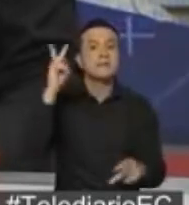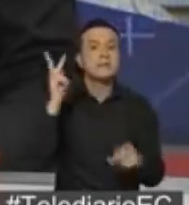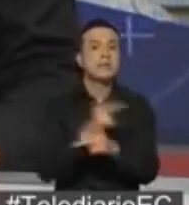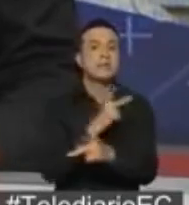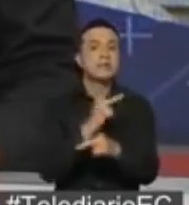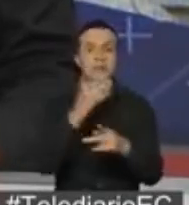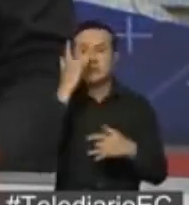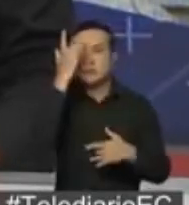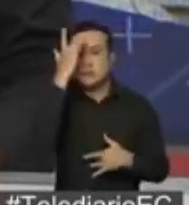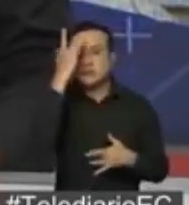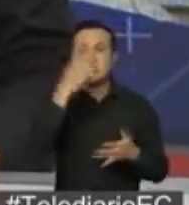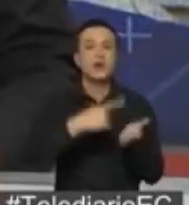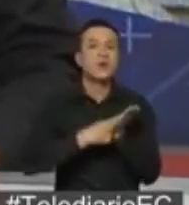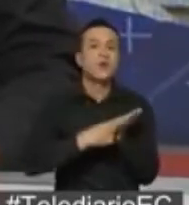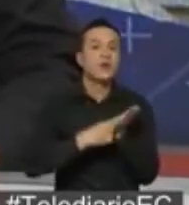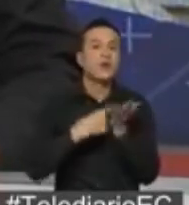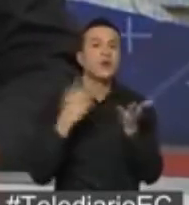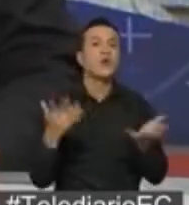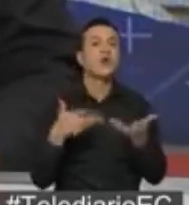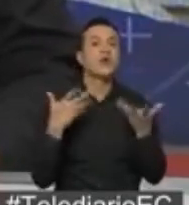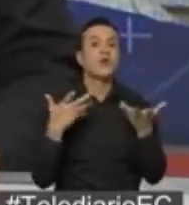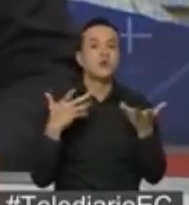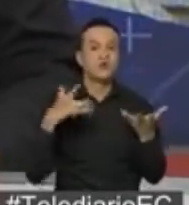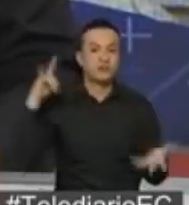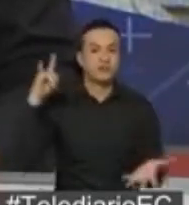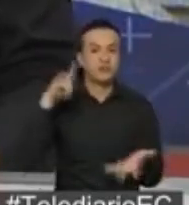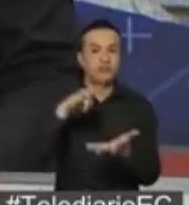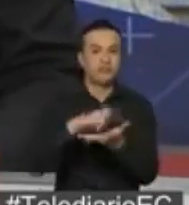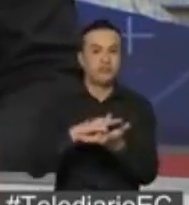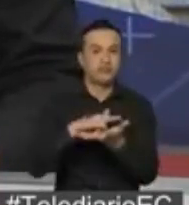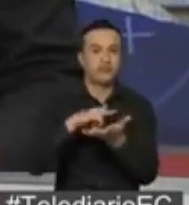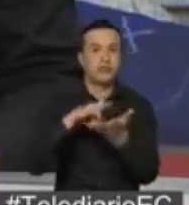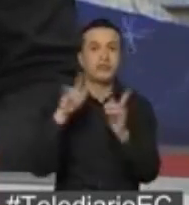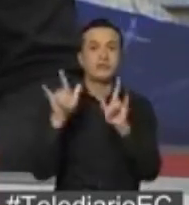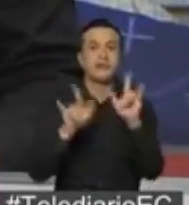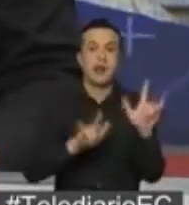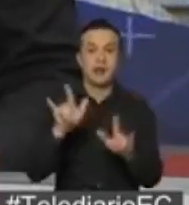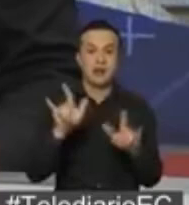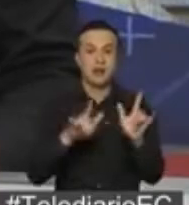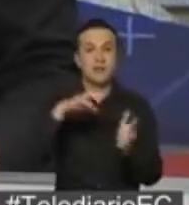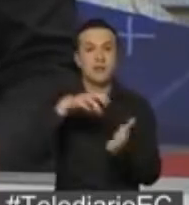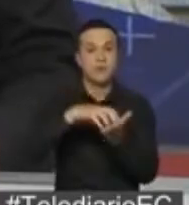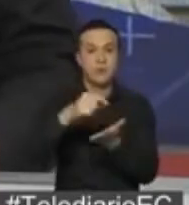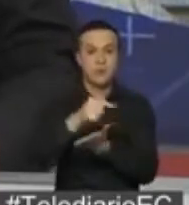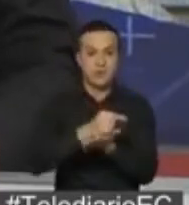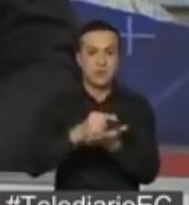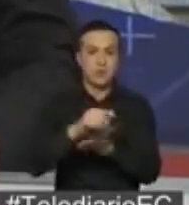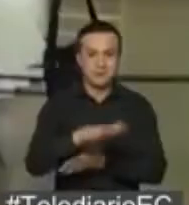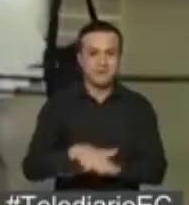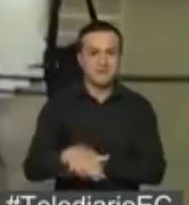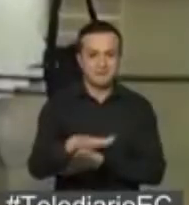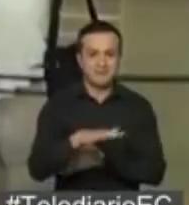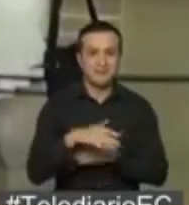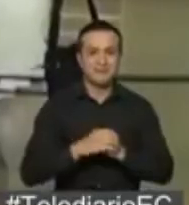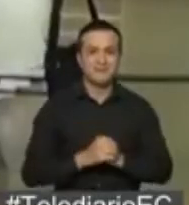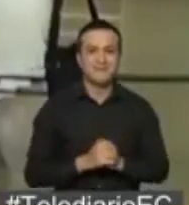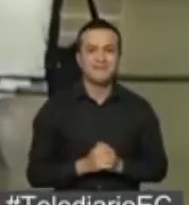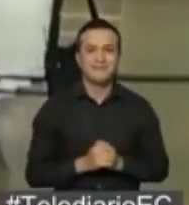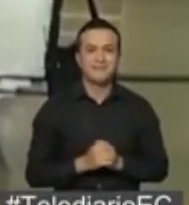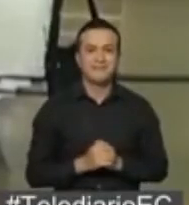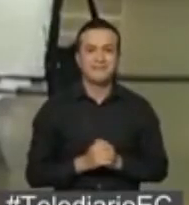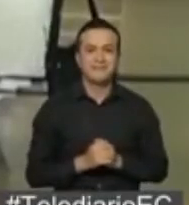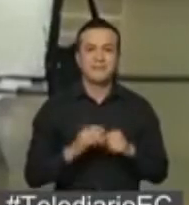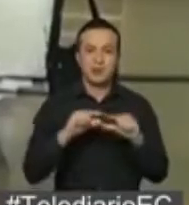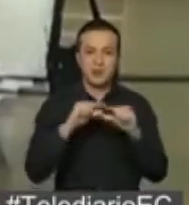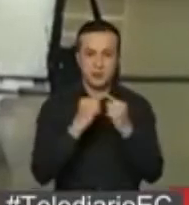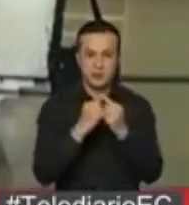contagios. La reunión se llevó a cabo en la base naval de Salinas, en la provincia de Guayas. Junto a los miembros que conforman la terna